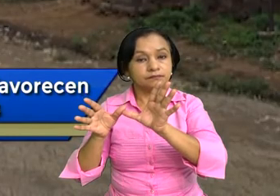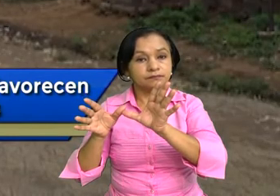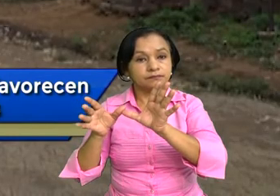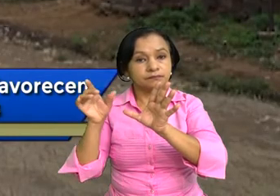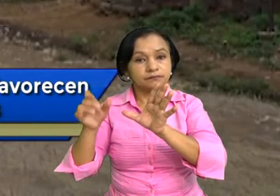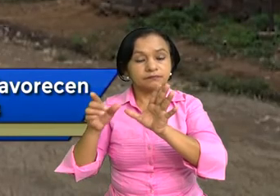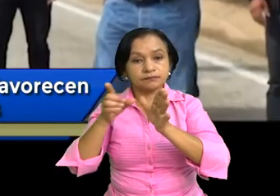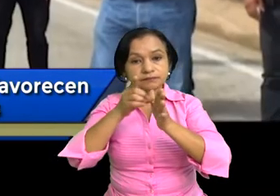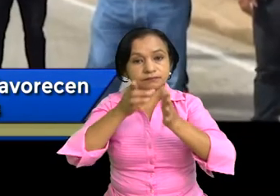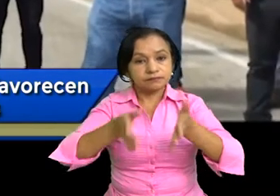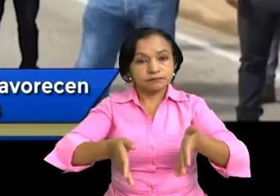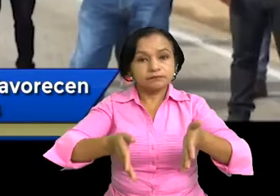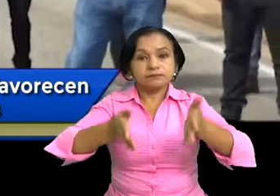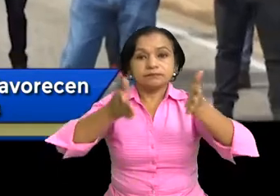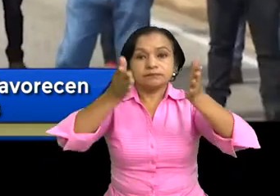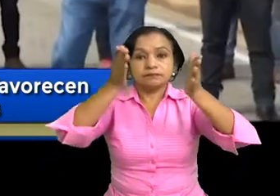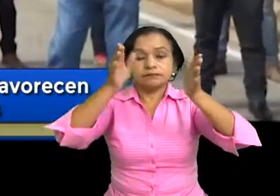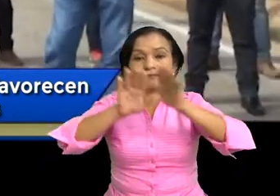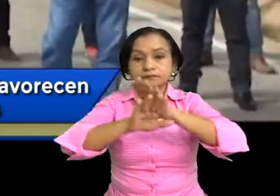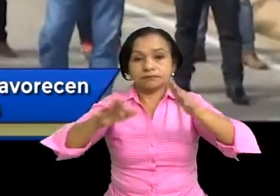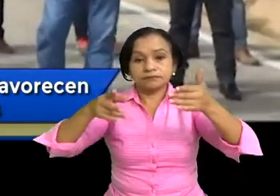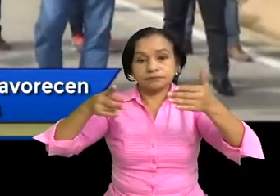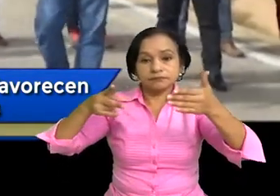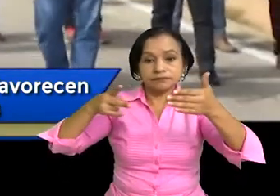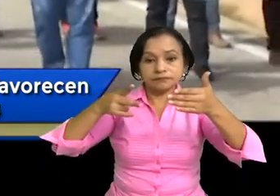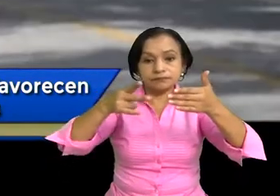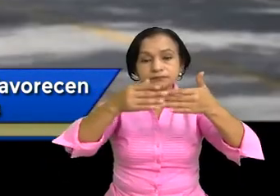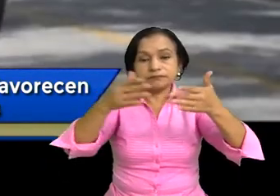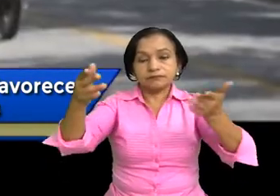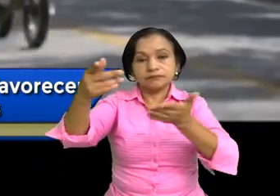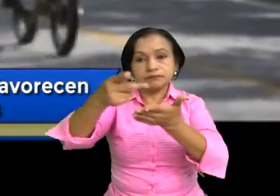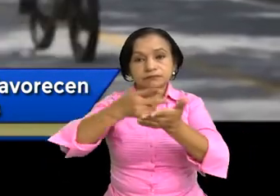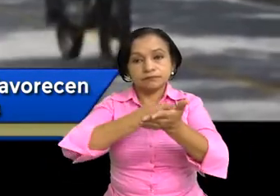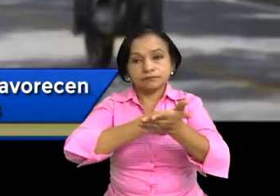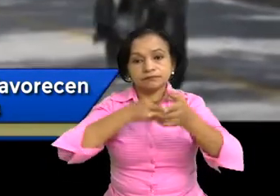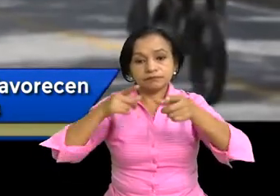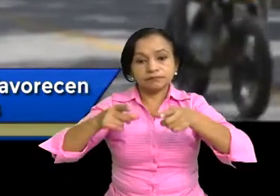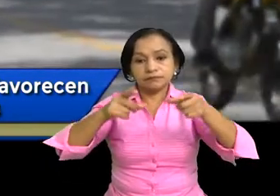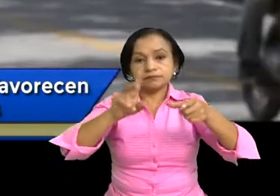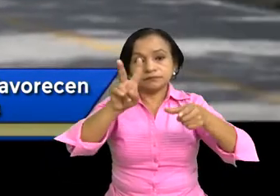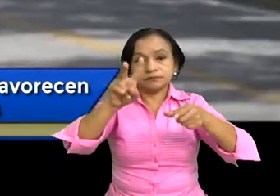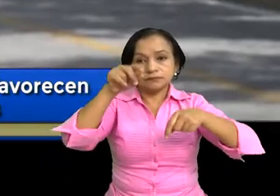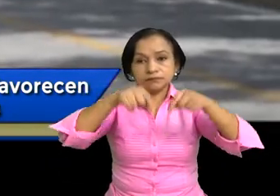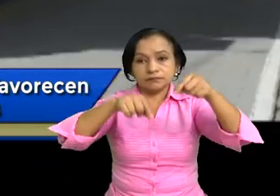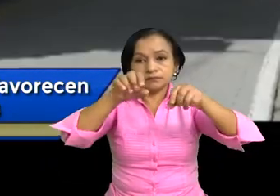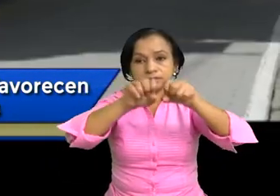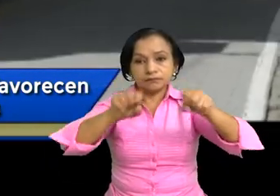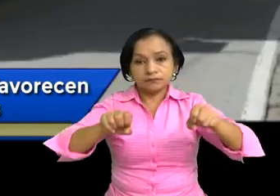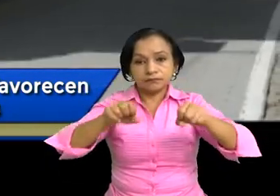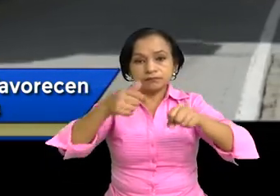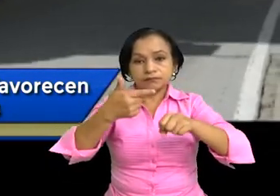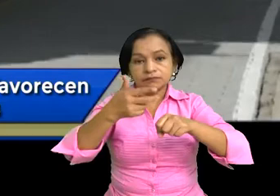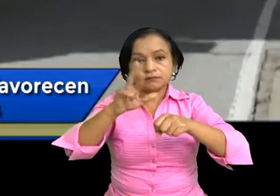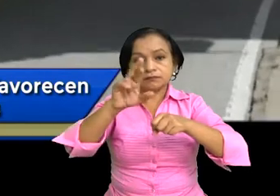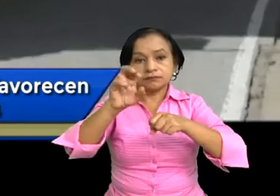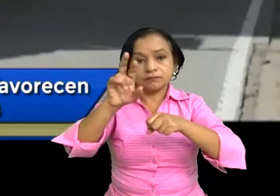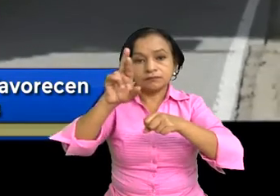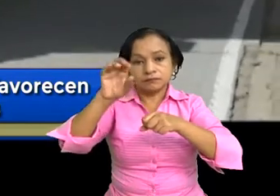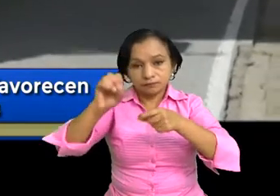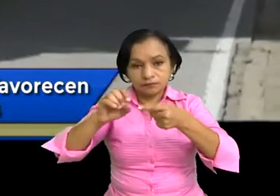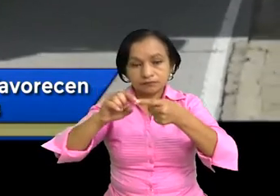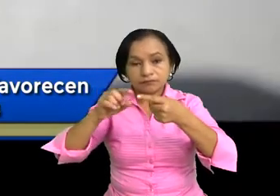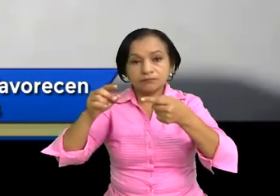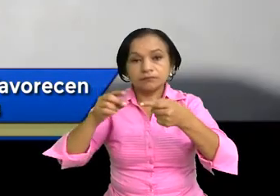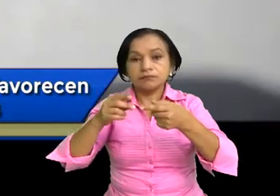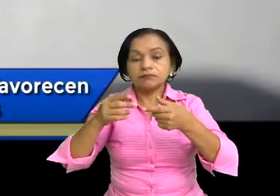en Diriamba, ahorita acabamos de inaugurar el proyecto de adoquinado de 2 kilómetros entre San Gregorio y Buenavista. También una